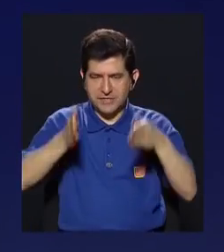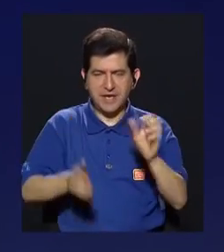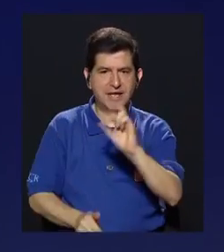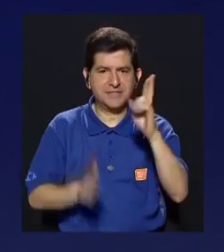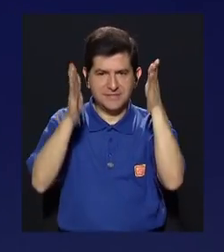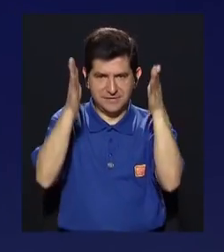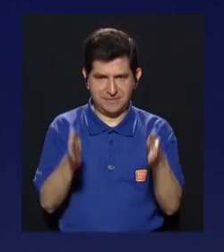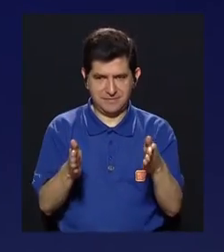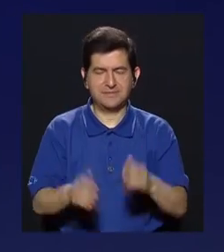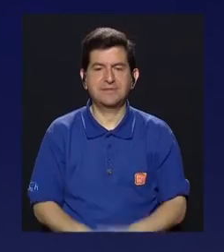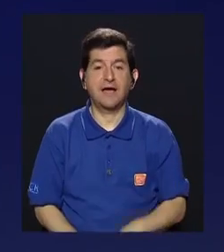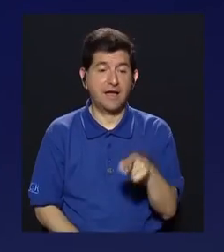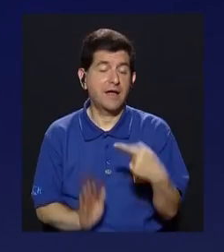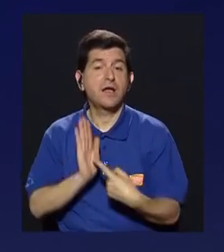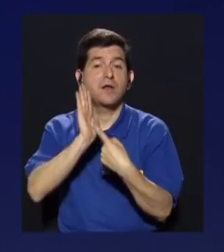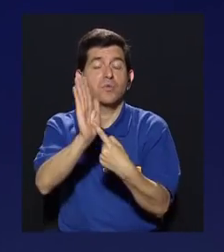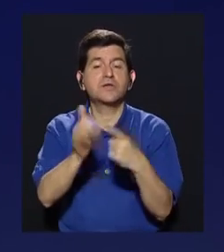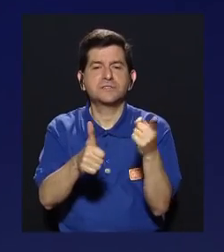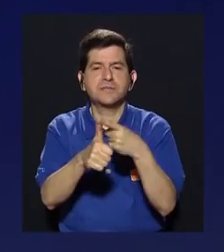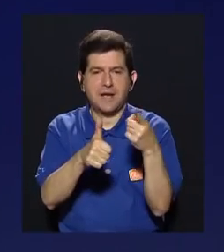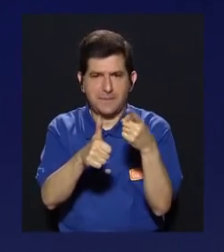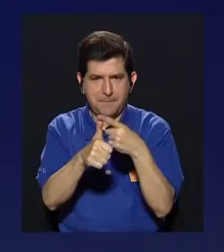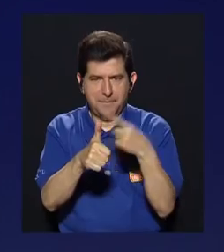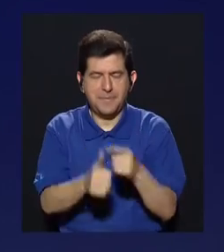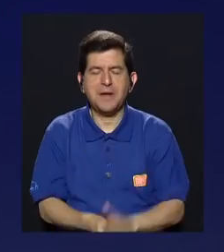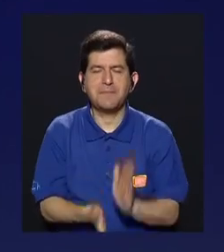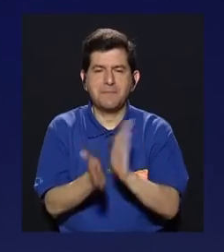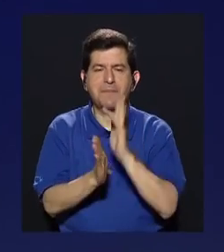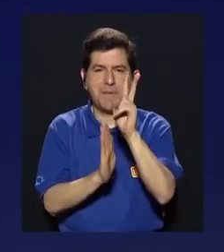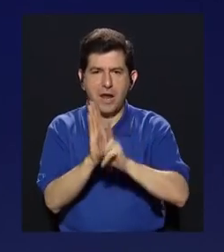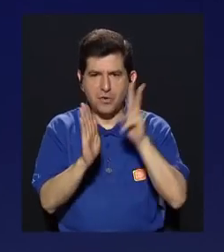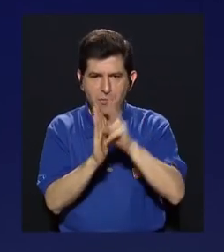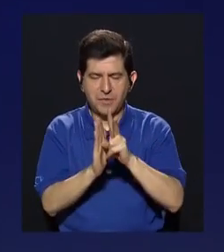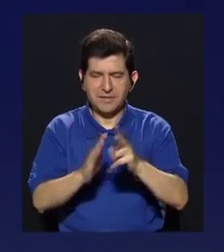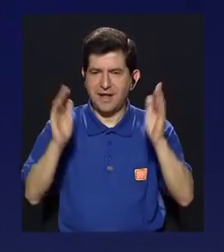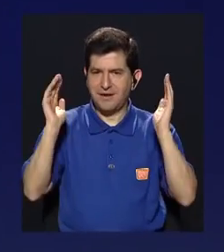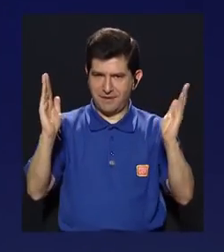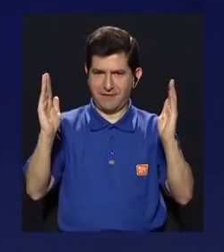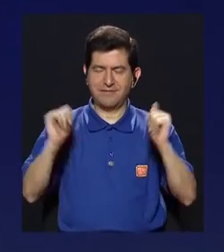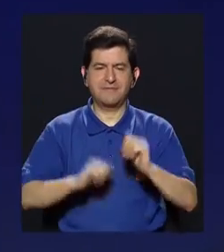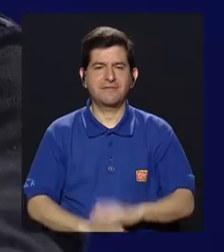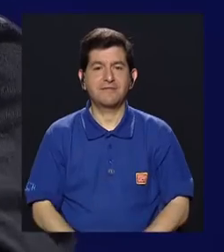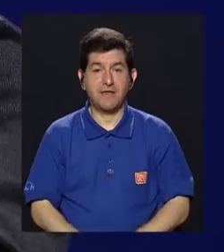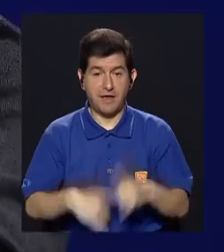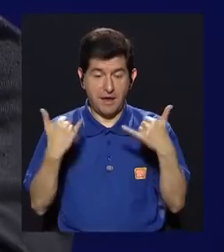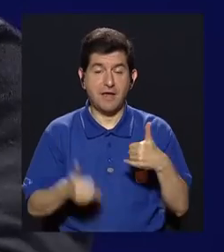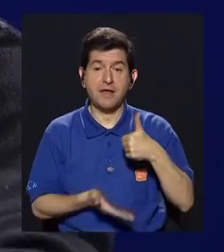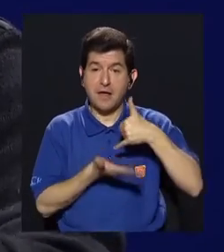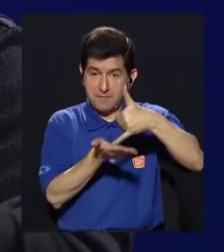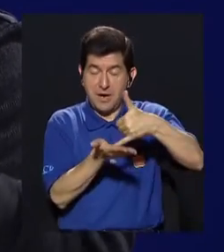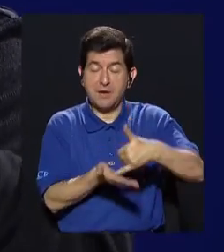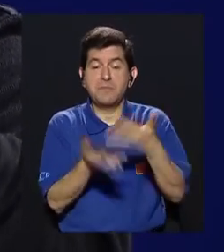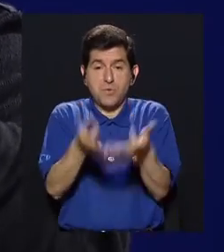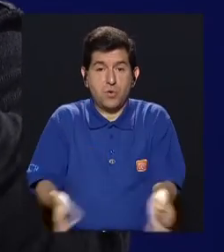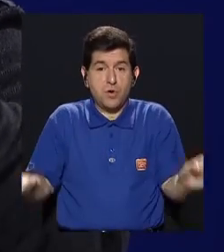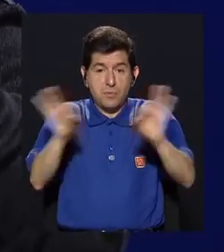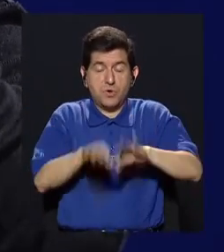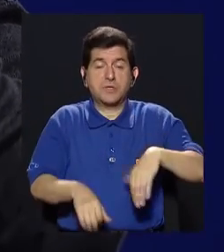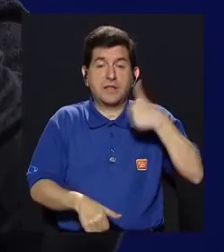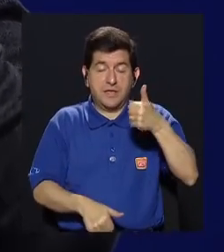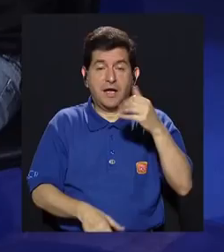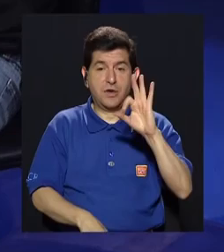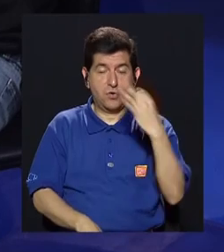costarricense que nos presenta su primer documental de largometraje que ya ganó un premio importante